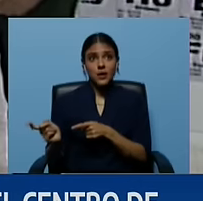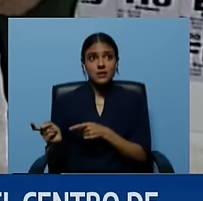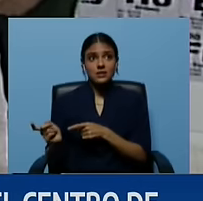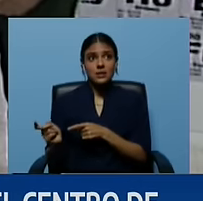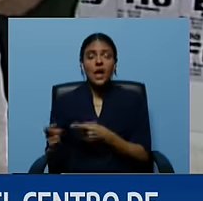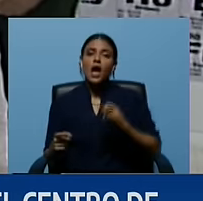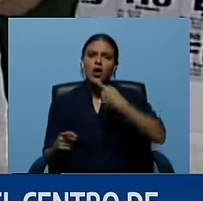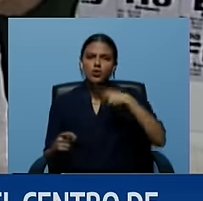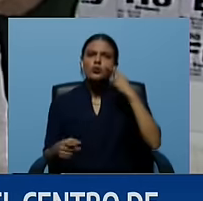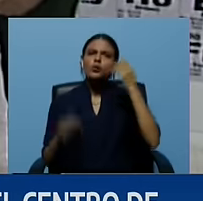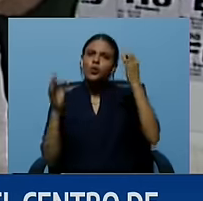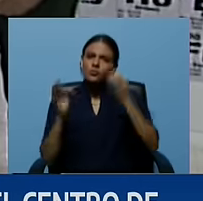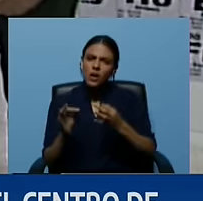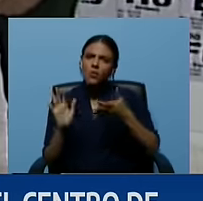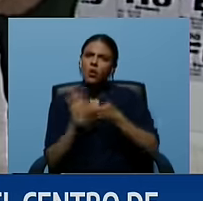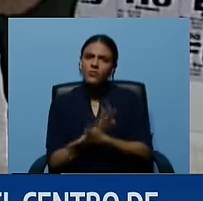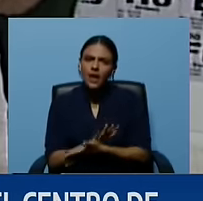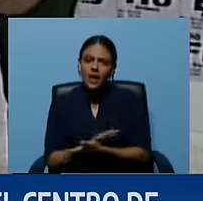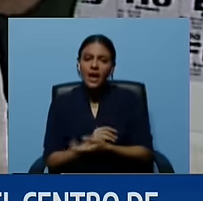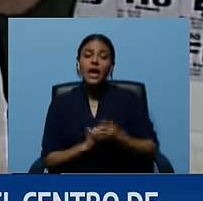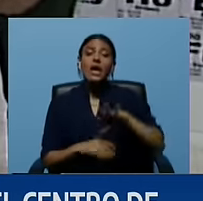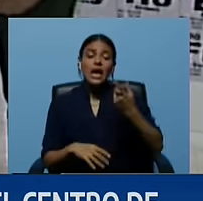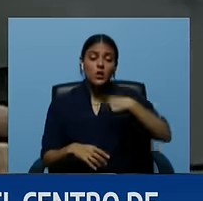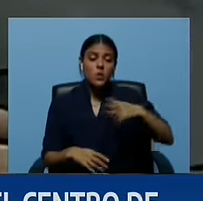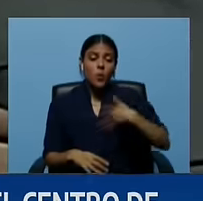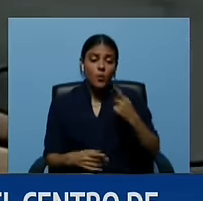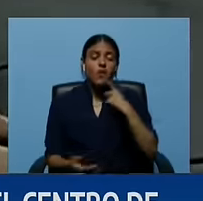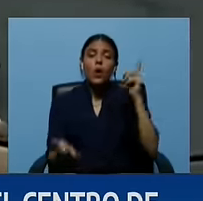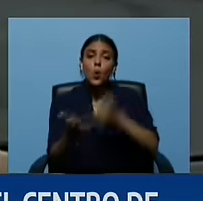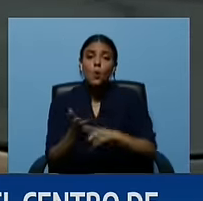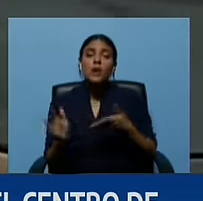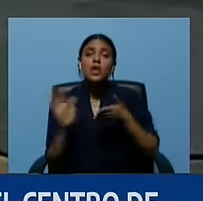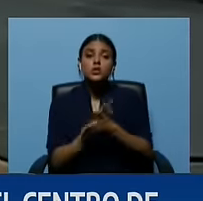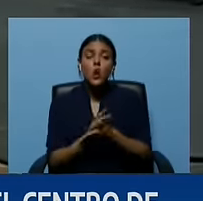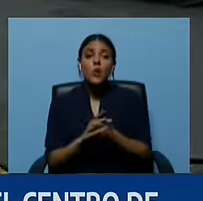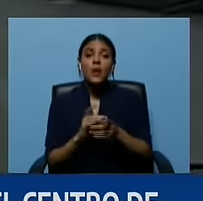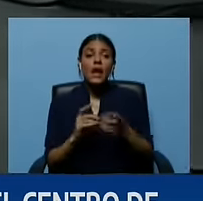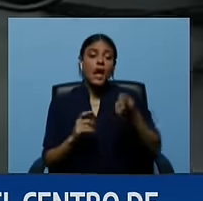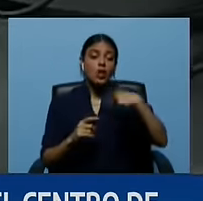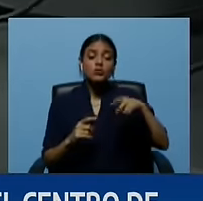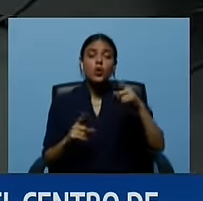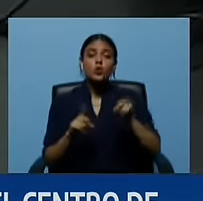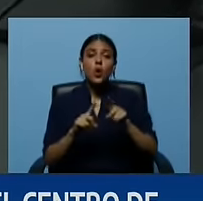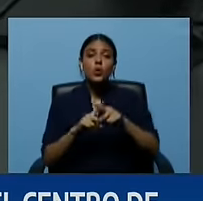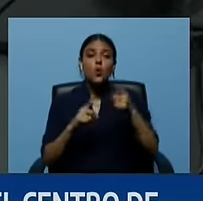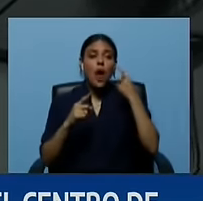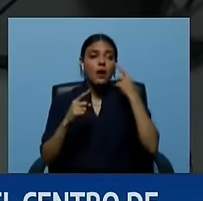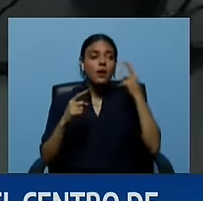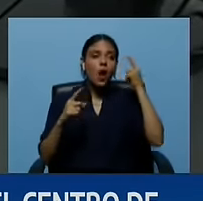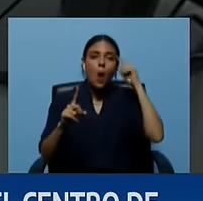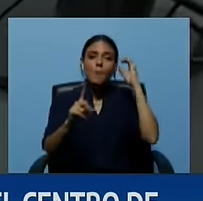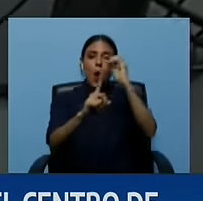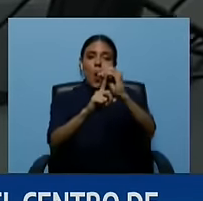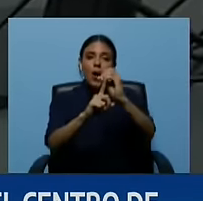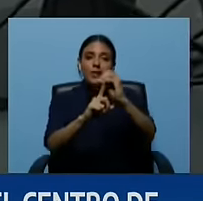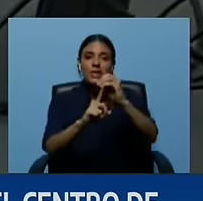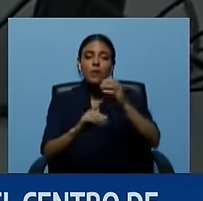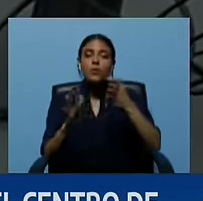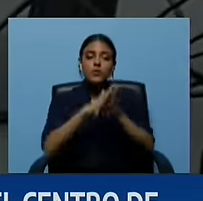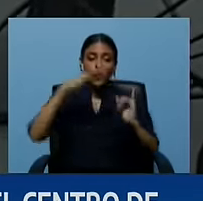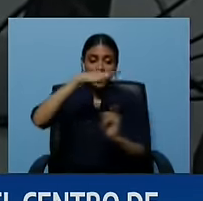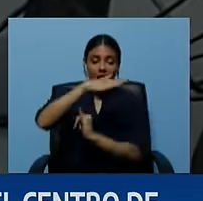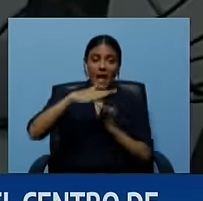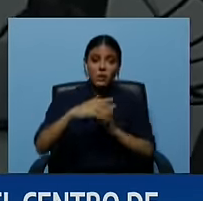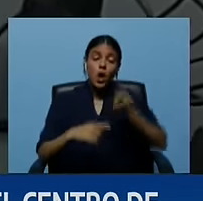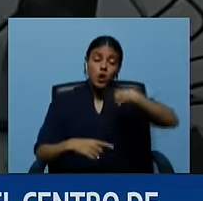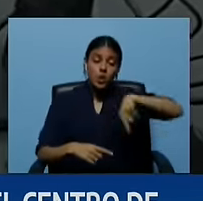Estamos convencidos de que para el cumplimiento de sus altos cometidos institucionales, la